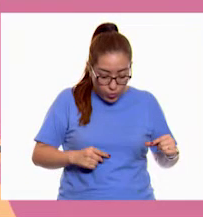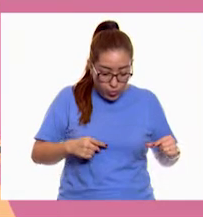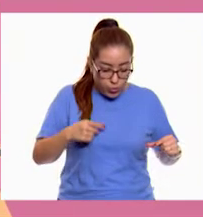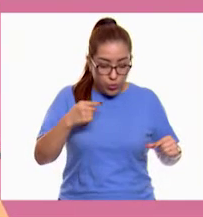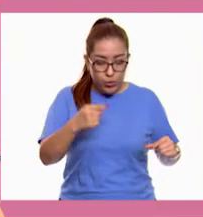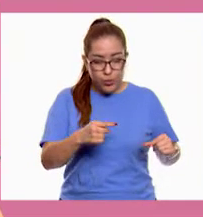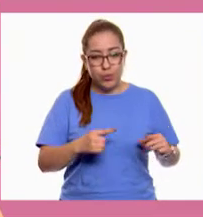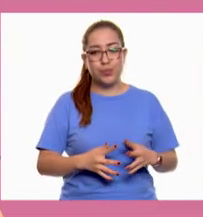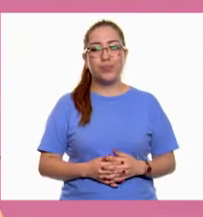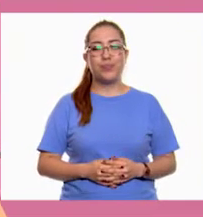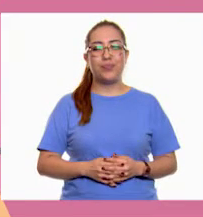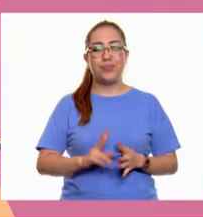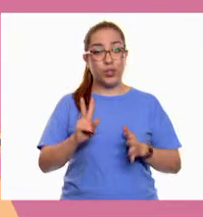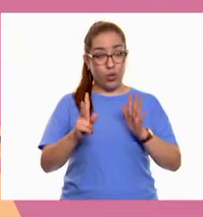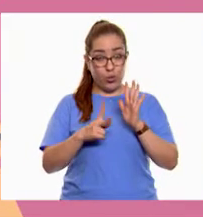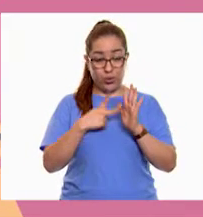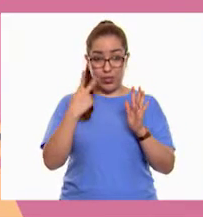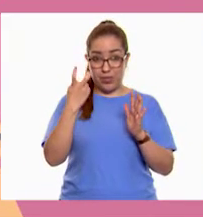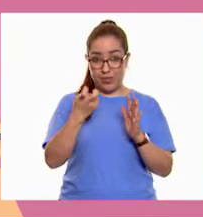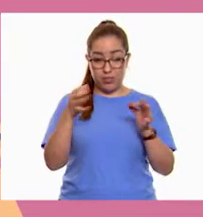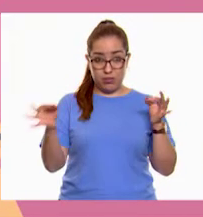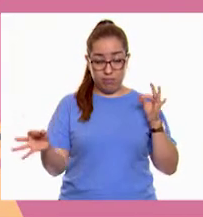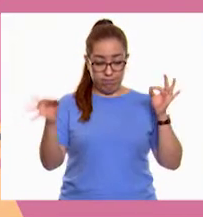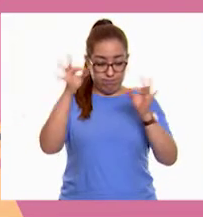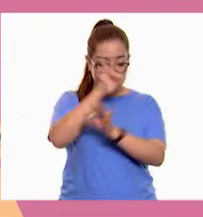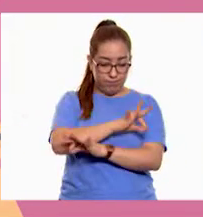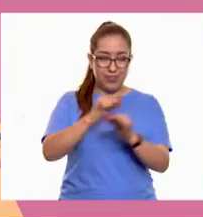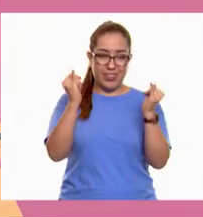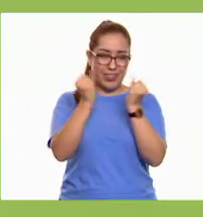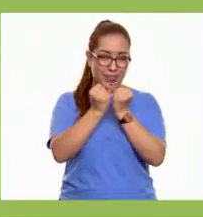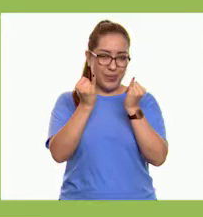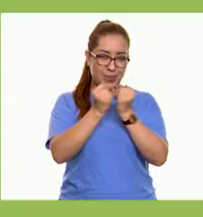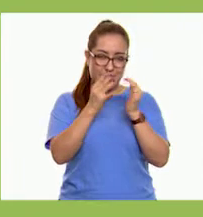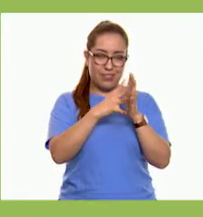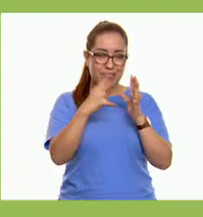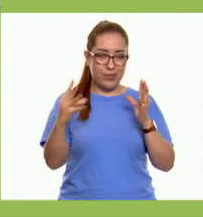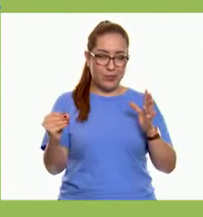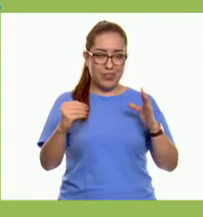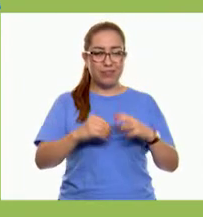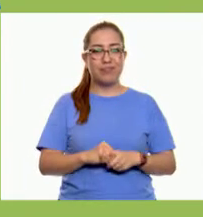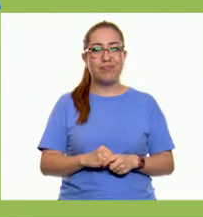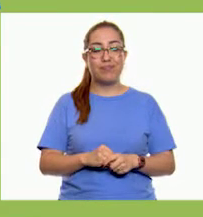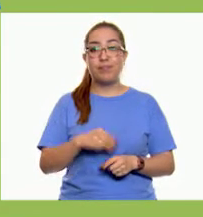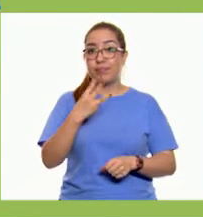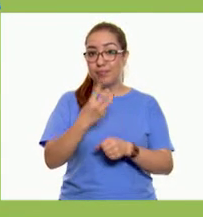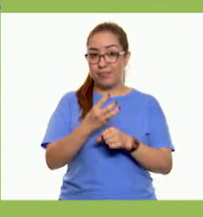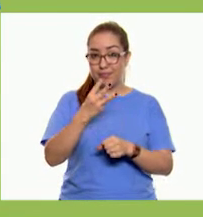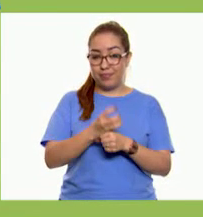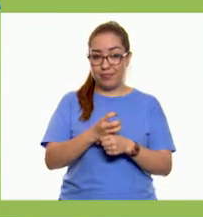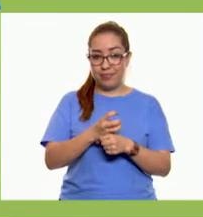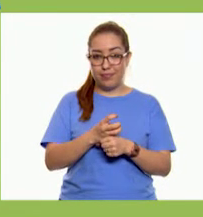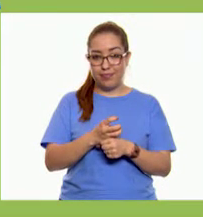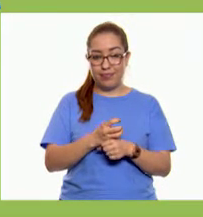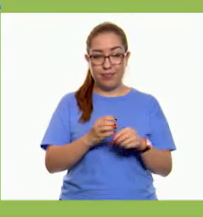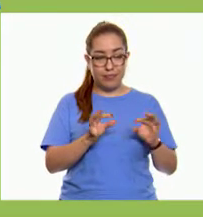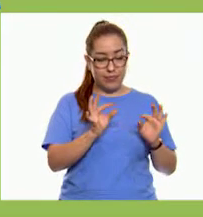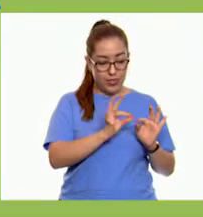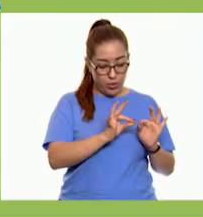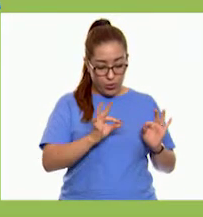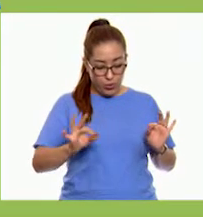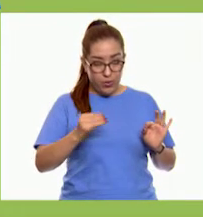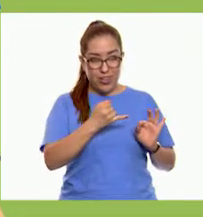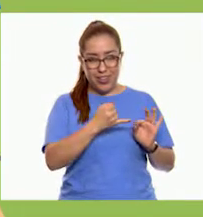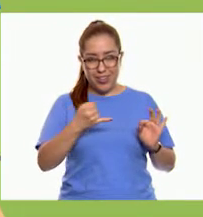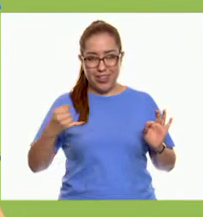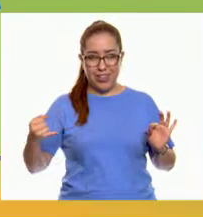arriba. Repite el paso anterior del otro lado de la playera. 3. Traza la línea